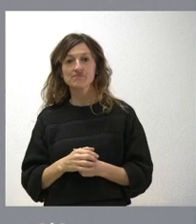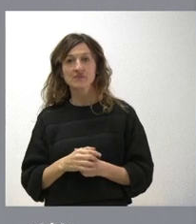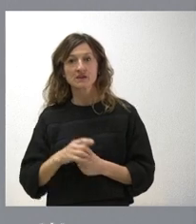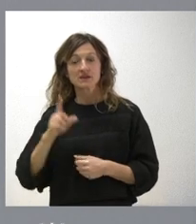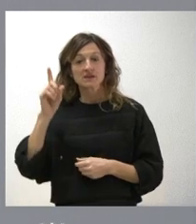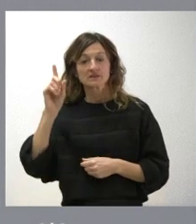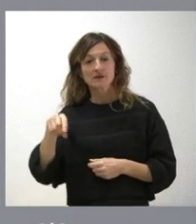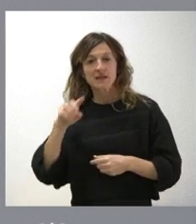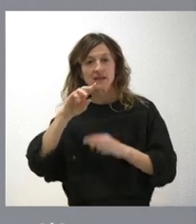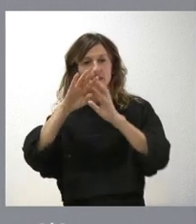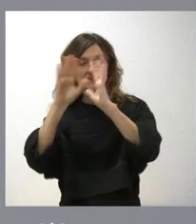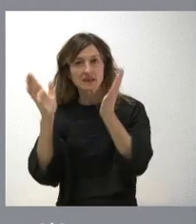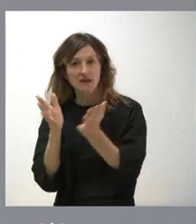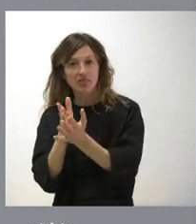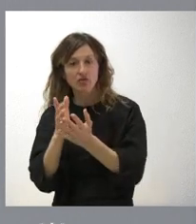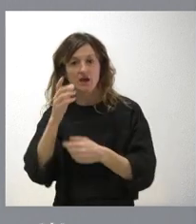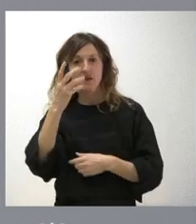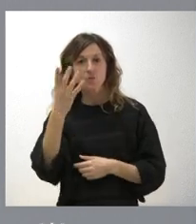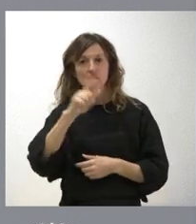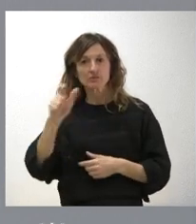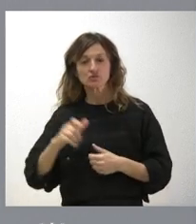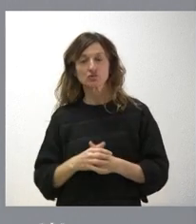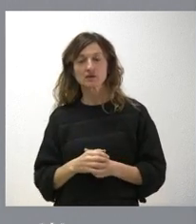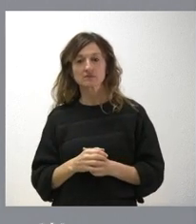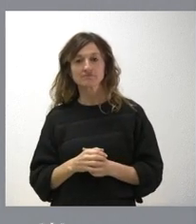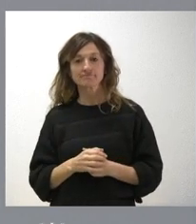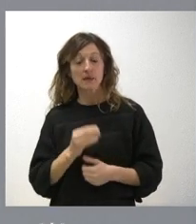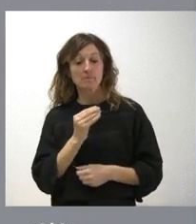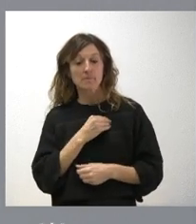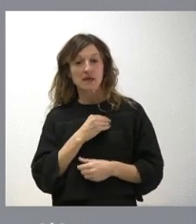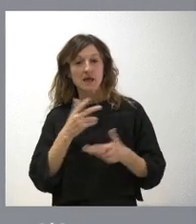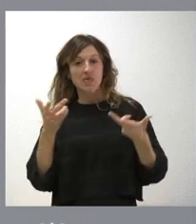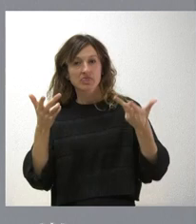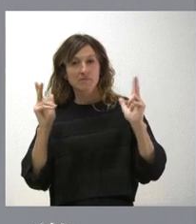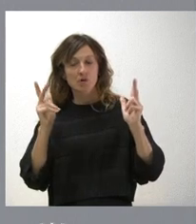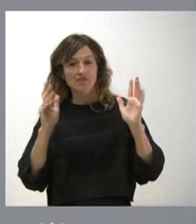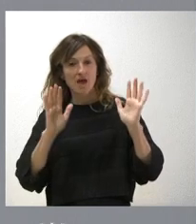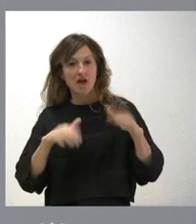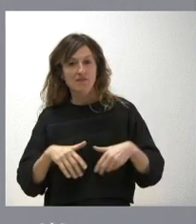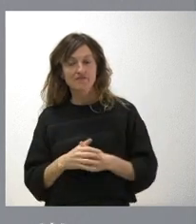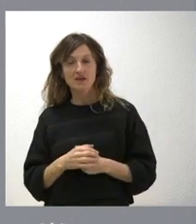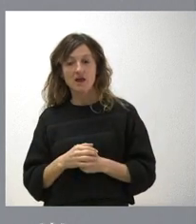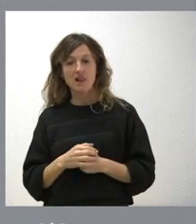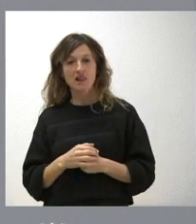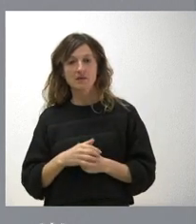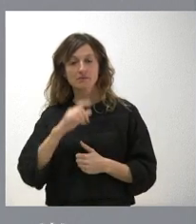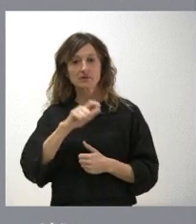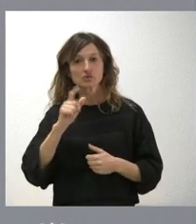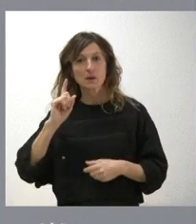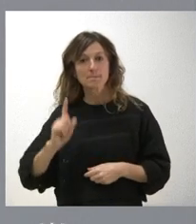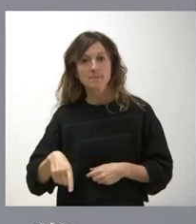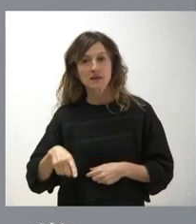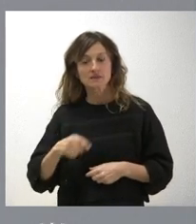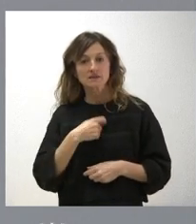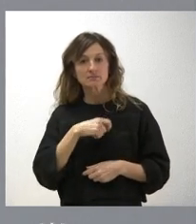verificador internacional acompañado con tres cuatro personas y es una pena que en democracia al final quien mande sea quien no está